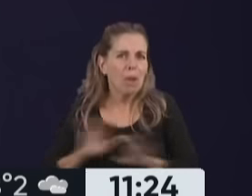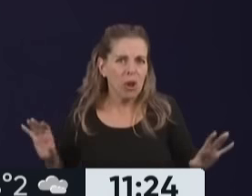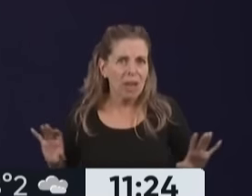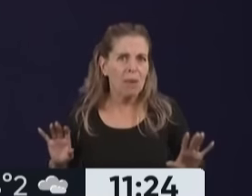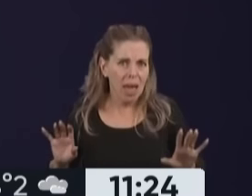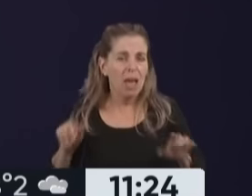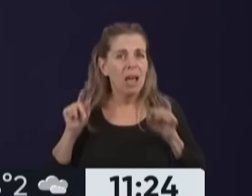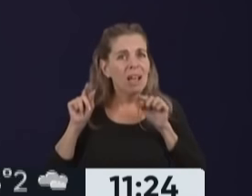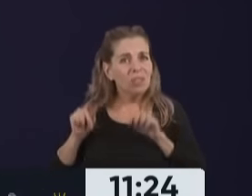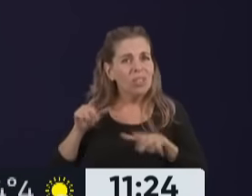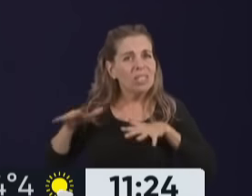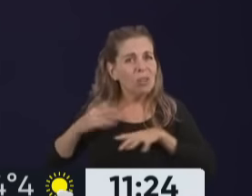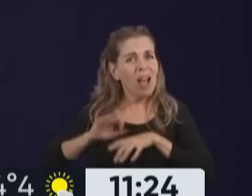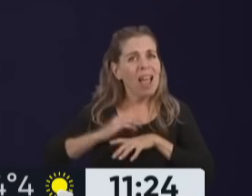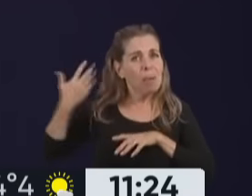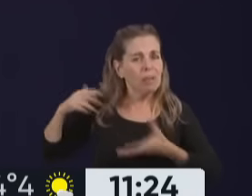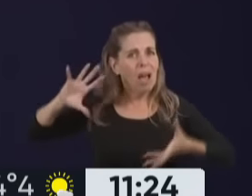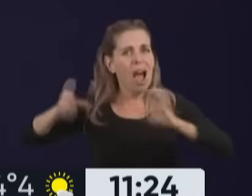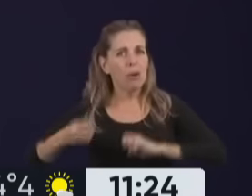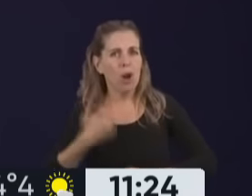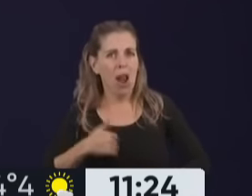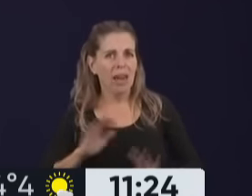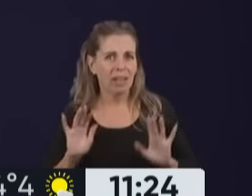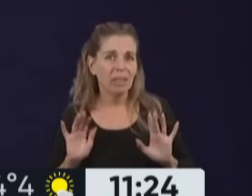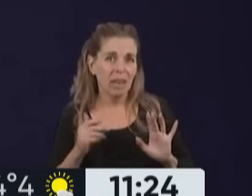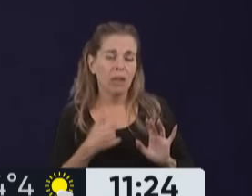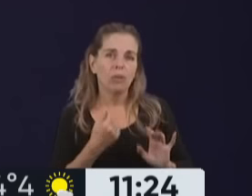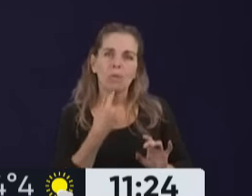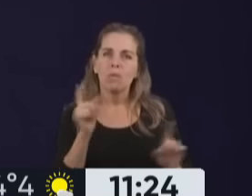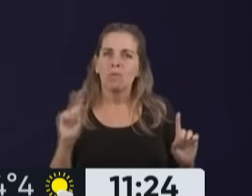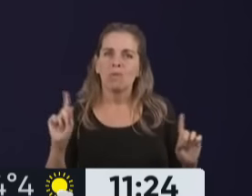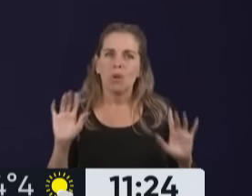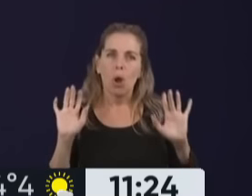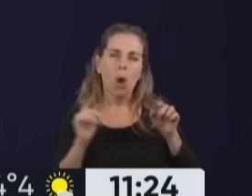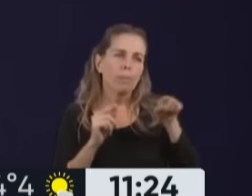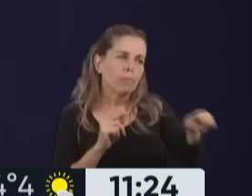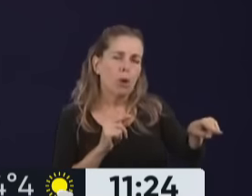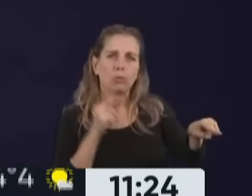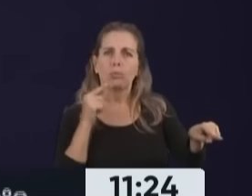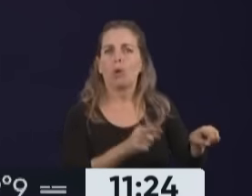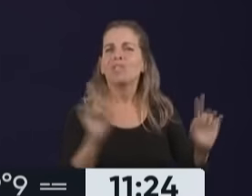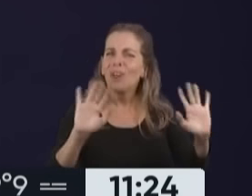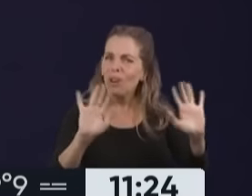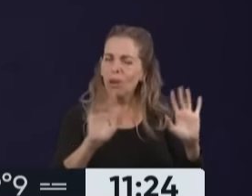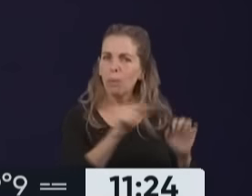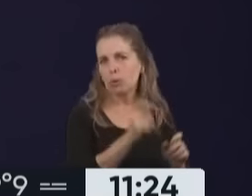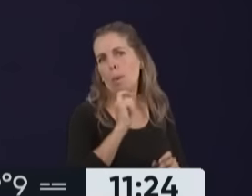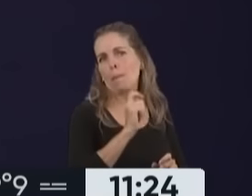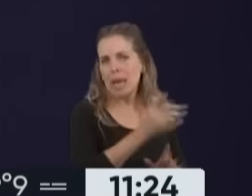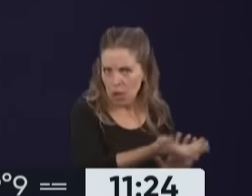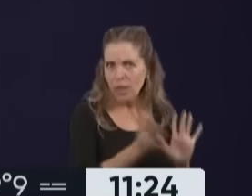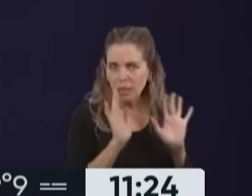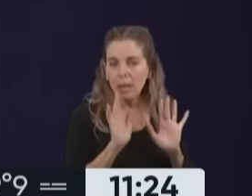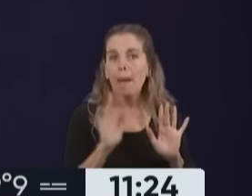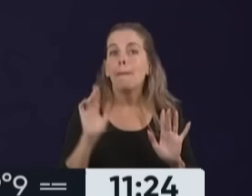hizo muchísimo daño a la Argentina. Yo no hablaría, no por vos que sos periodista, pero